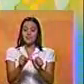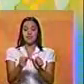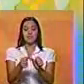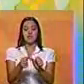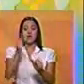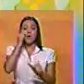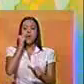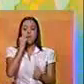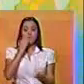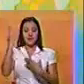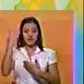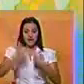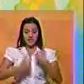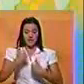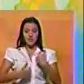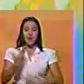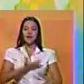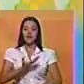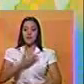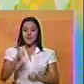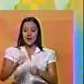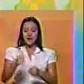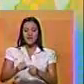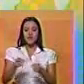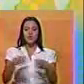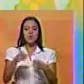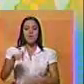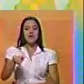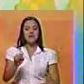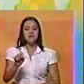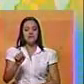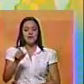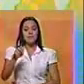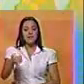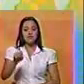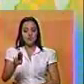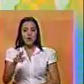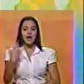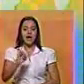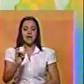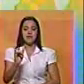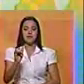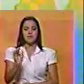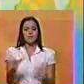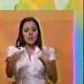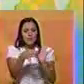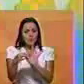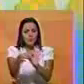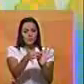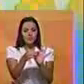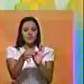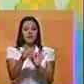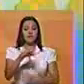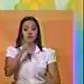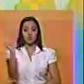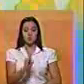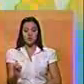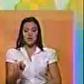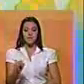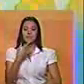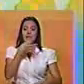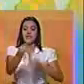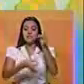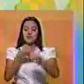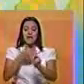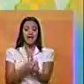que hoy Henry Ramírez, candidato a la alcaldía de Maracaibo por el PSUV, presentó su plan de gestión en el Centro de Arte Elía Bermúdez del Estado Zulia, donde resaltó